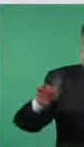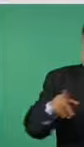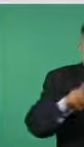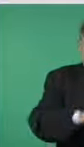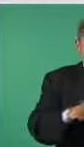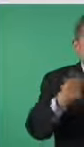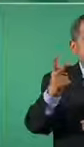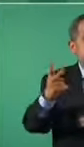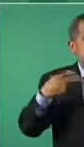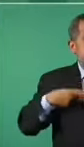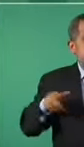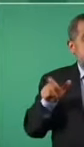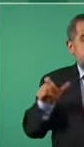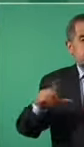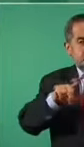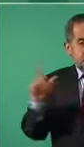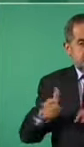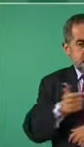Guardia Nacional,